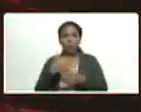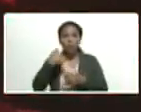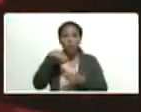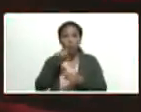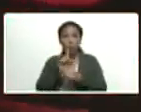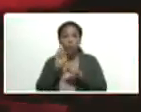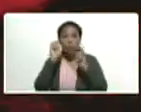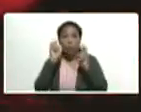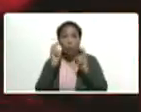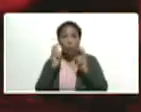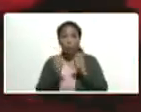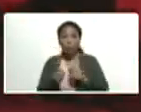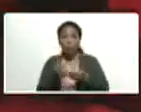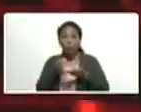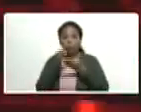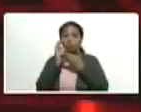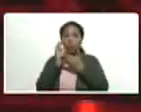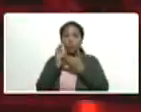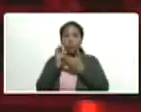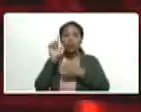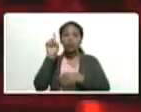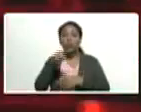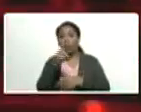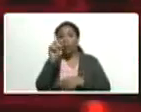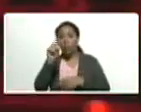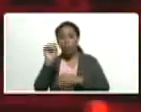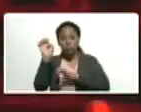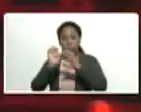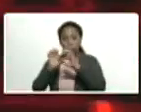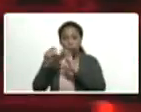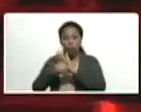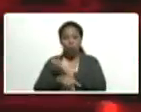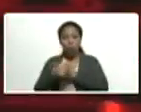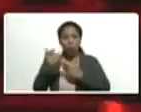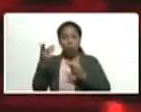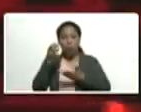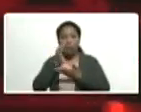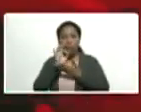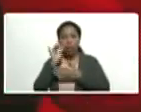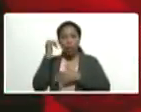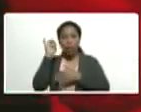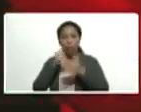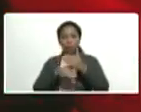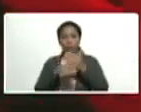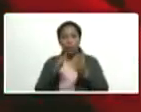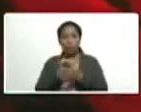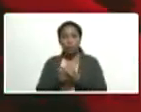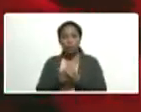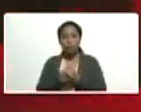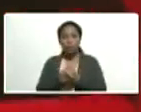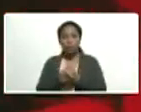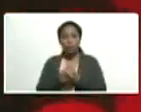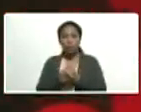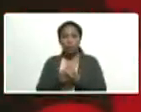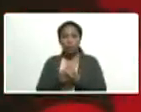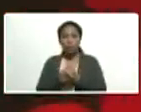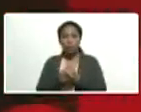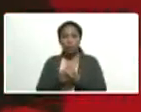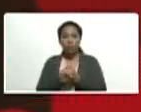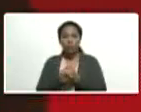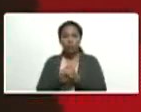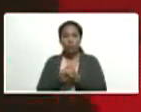calidad de consumo local, sino efectivamente para evaluar toda la café que va a salir de exportación del país.